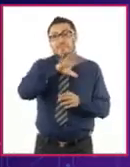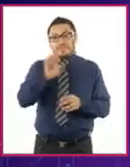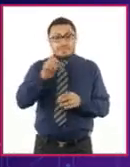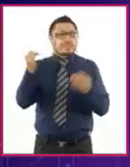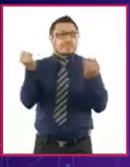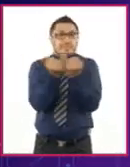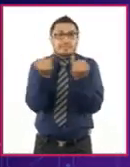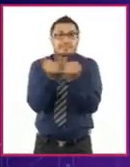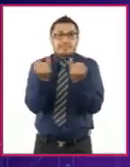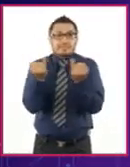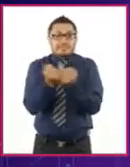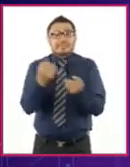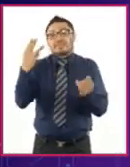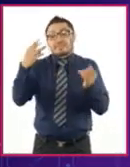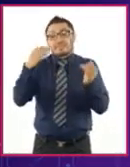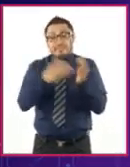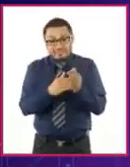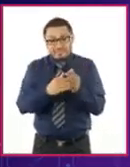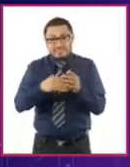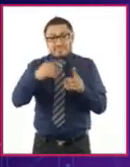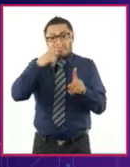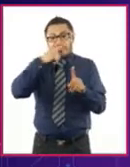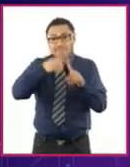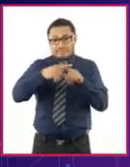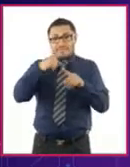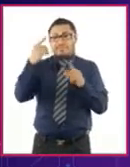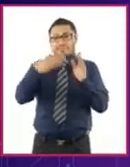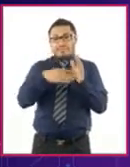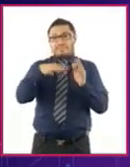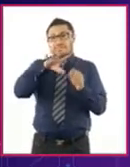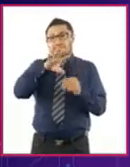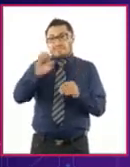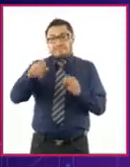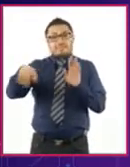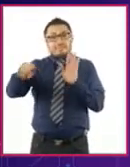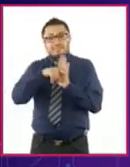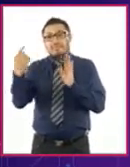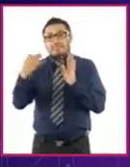igual a 3 por 1,500 menos 1,000.